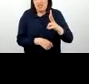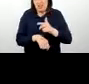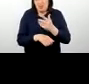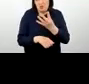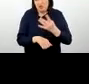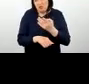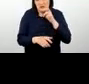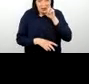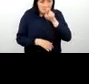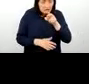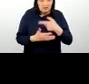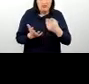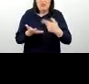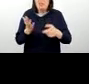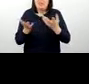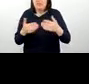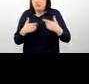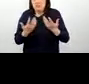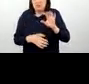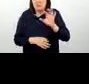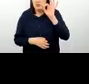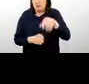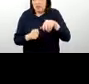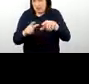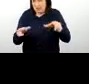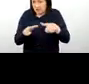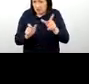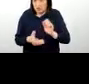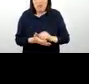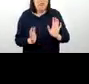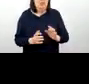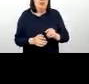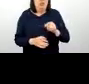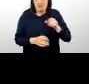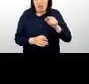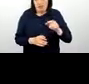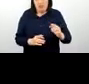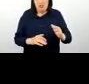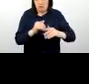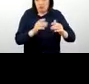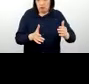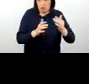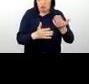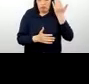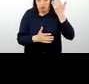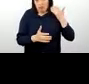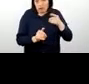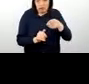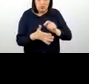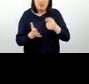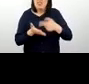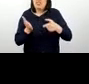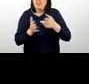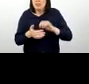observar qué es lo que se va a poder encontrar en el lugar, ¿no? En el Complejo Arqueológico, todo lo que viene a ser